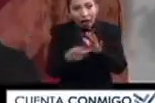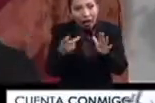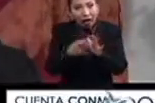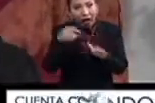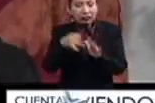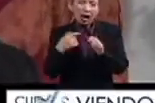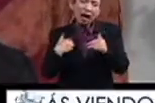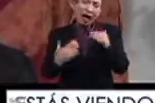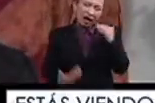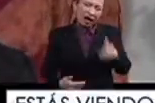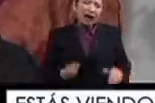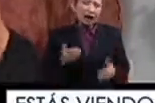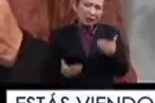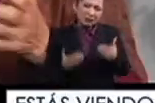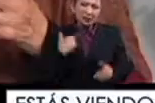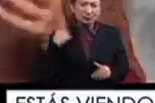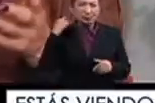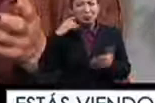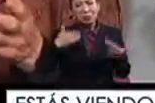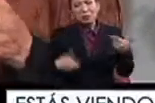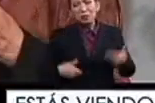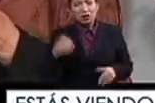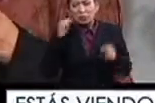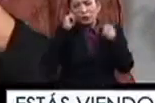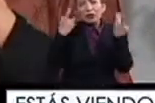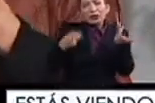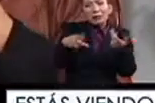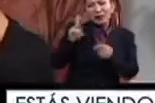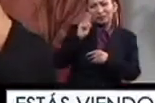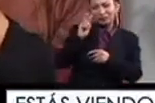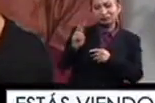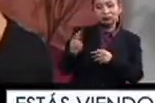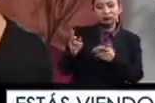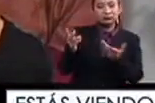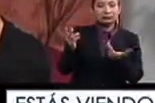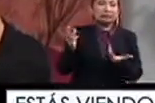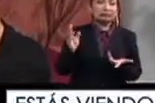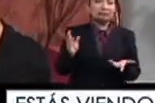molesta profundamente, ¿no? Bueno, no me importa, pero acabo